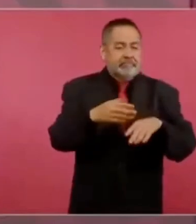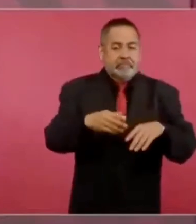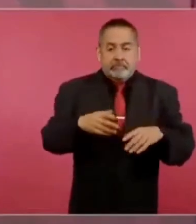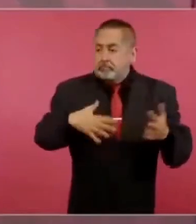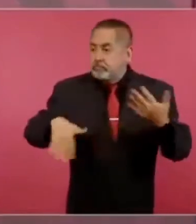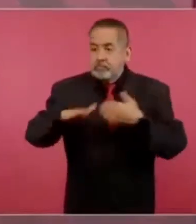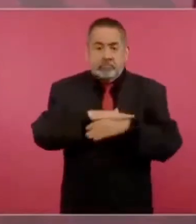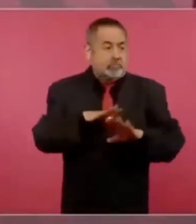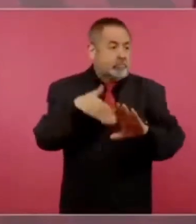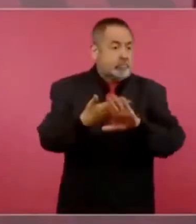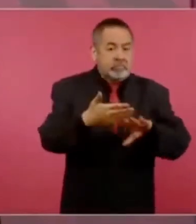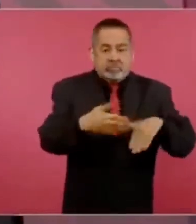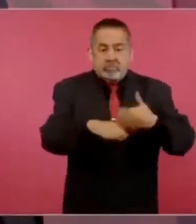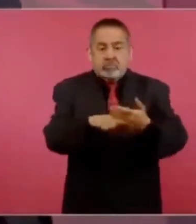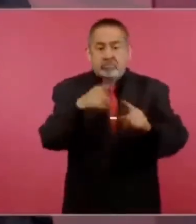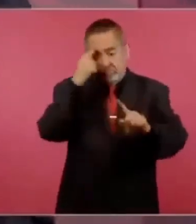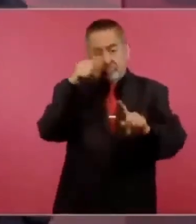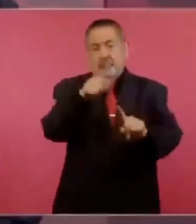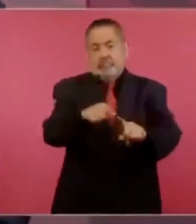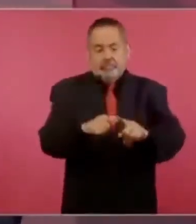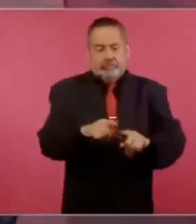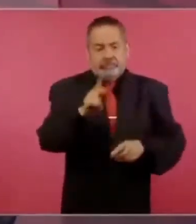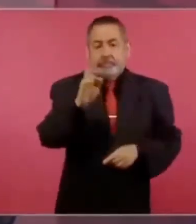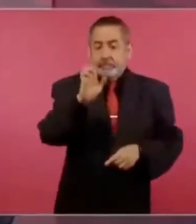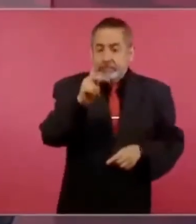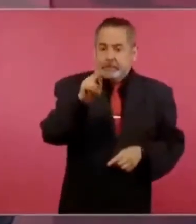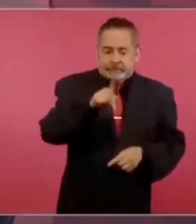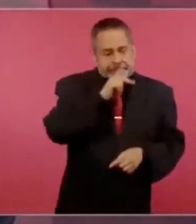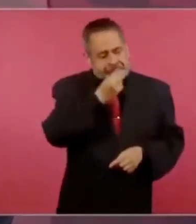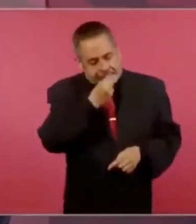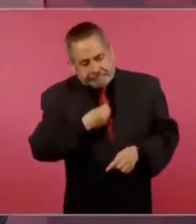No sé si se acuerdan. O sea, todo esto para los jóvenes, porque